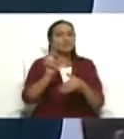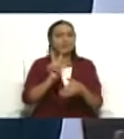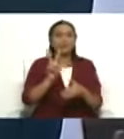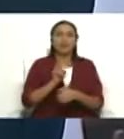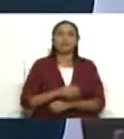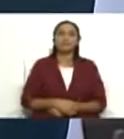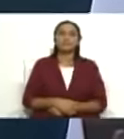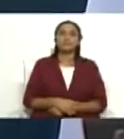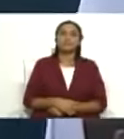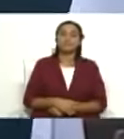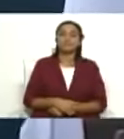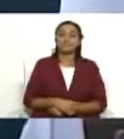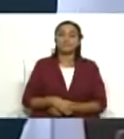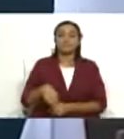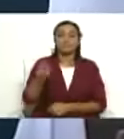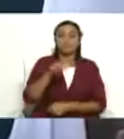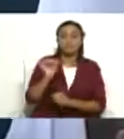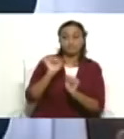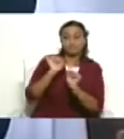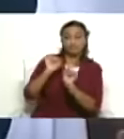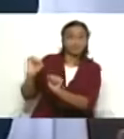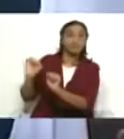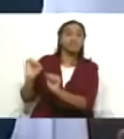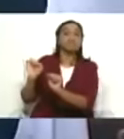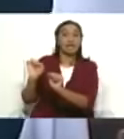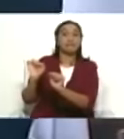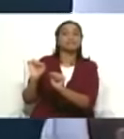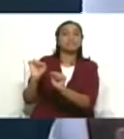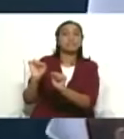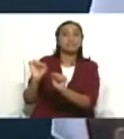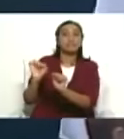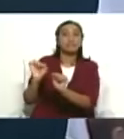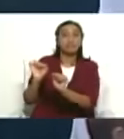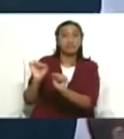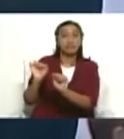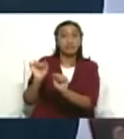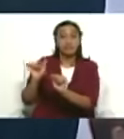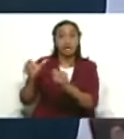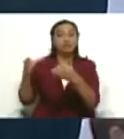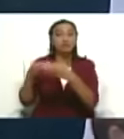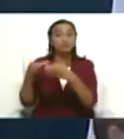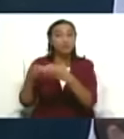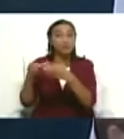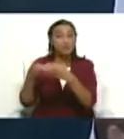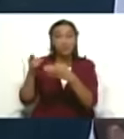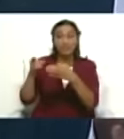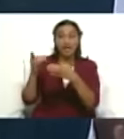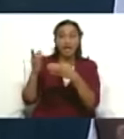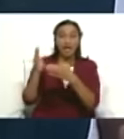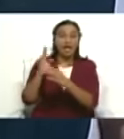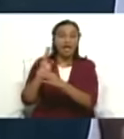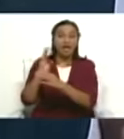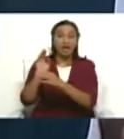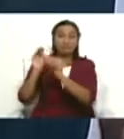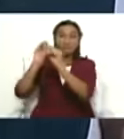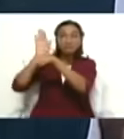Rechazo y repudio a las llamadas medidas coercitivas unilaterales, mal llamadas sanciones